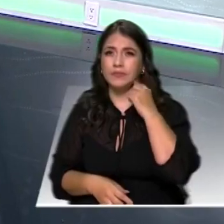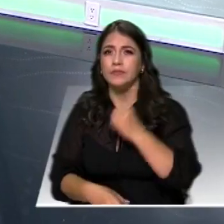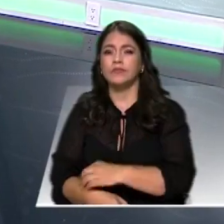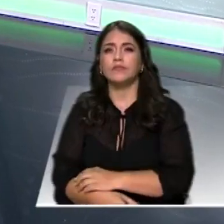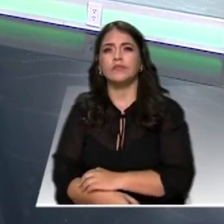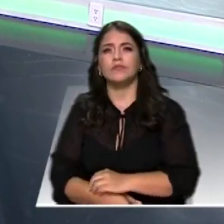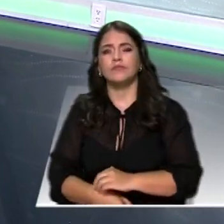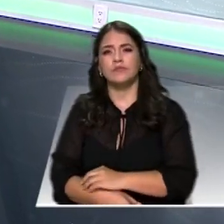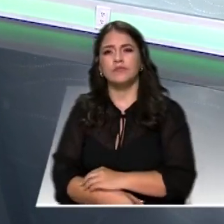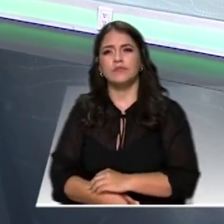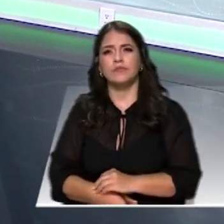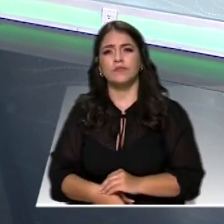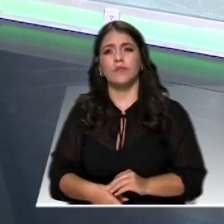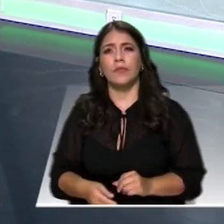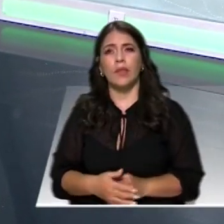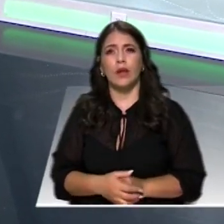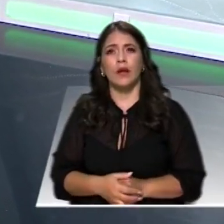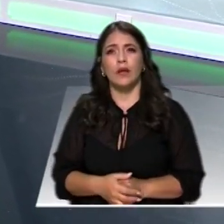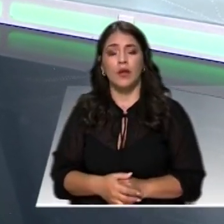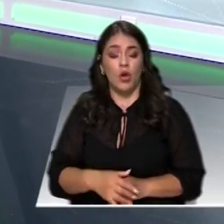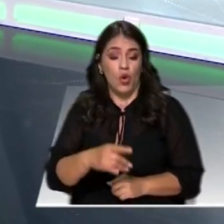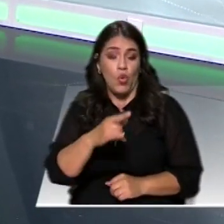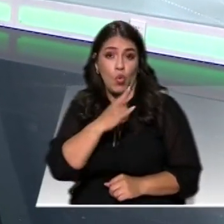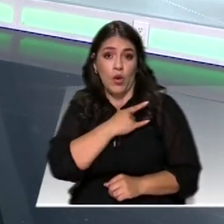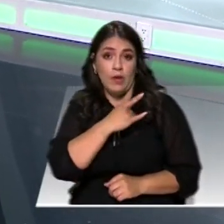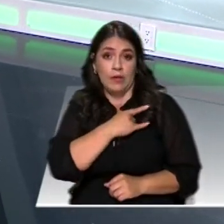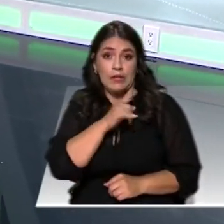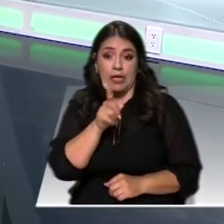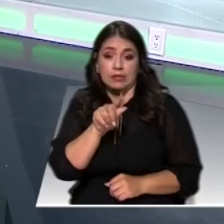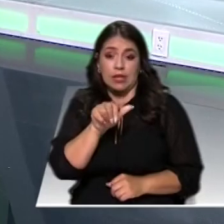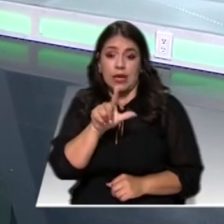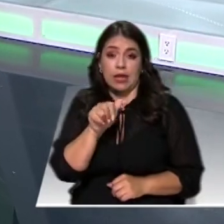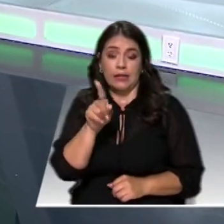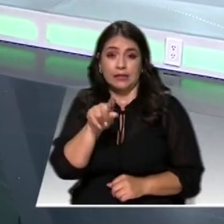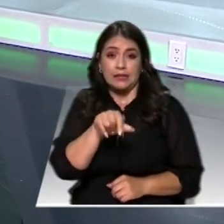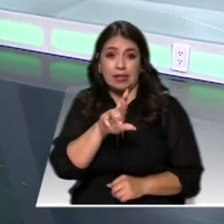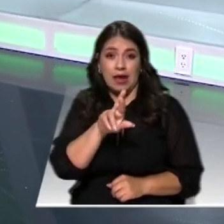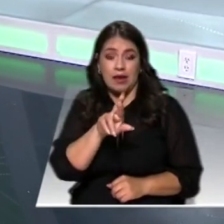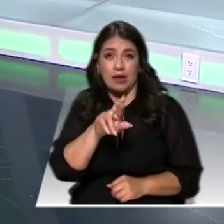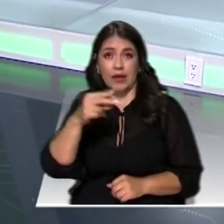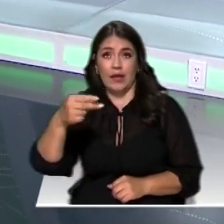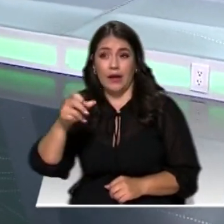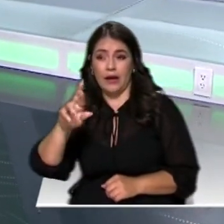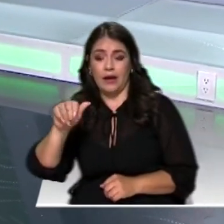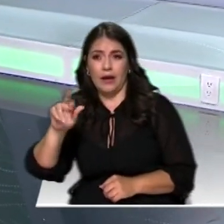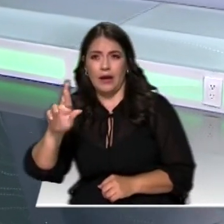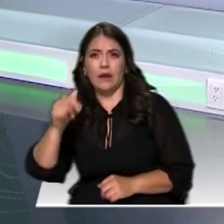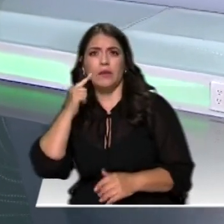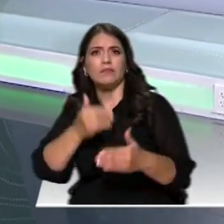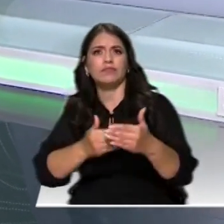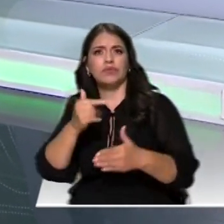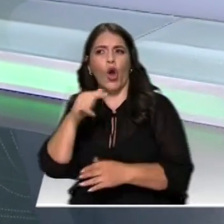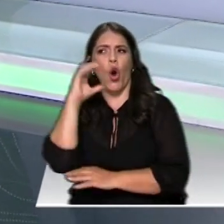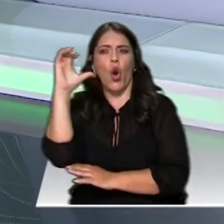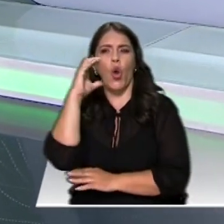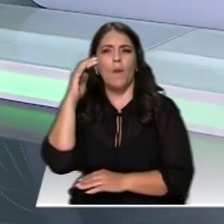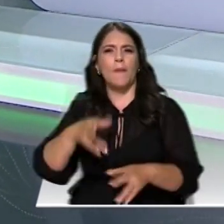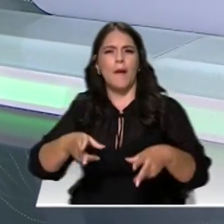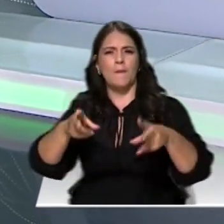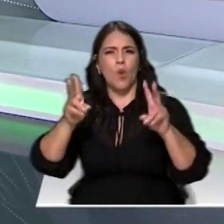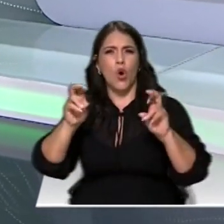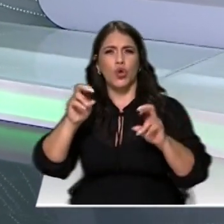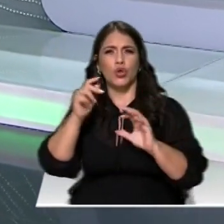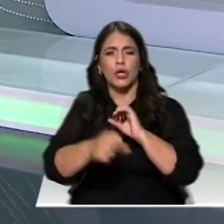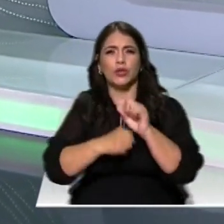La institución universitaria Salazar y Herrera realizará la apertura de las pasarelas académicas en Colombia Moda 2022.